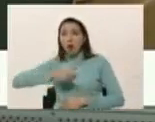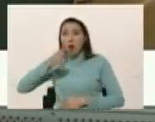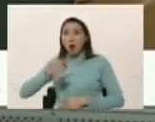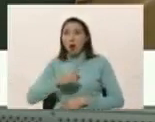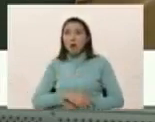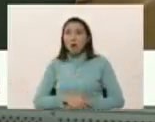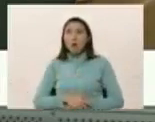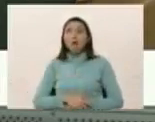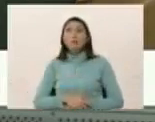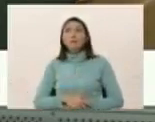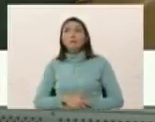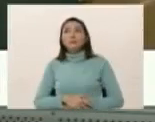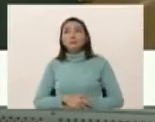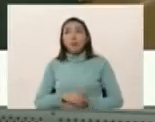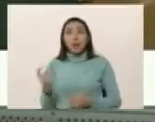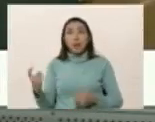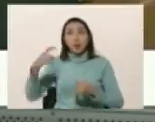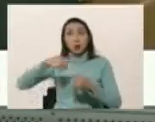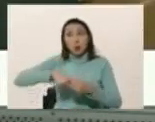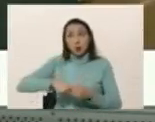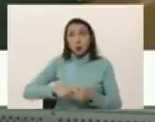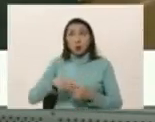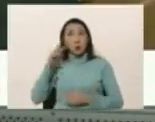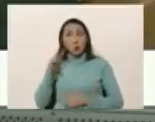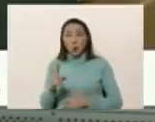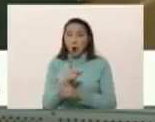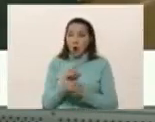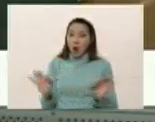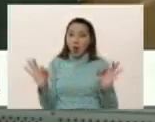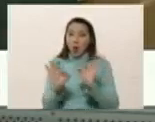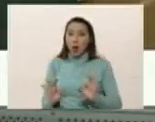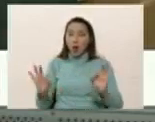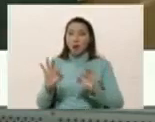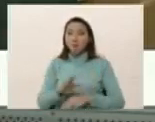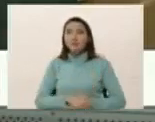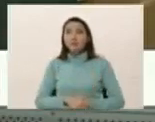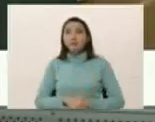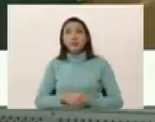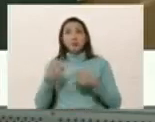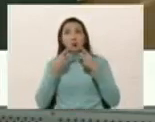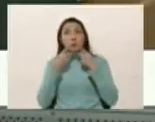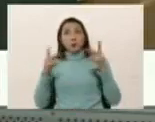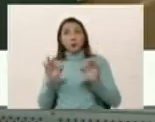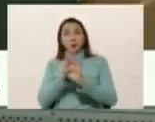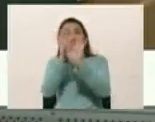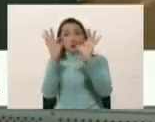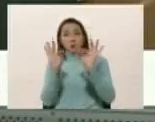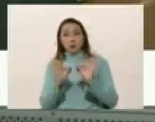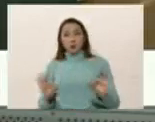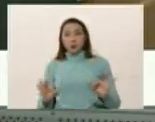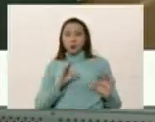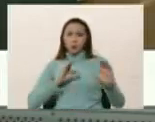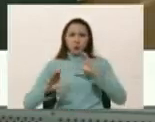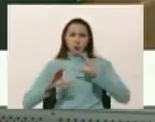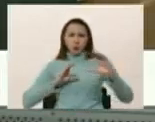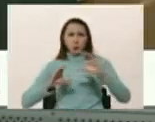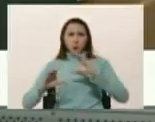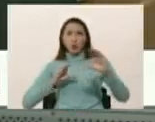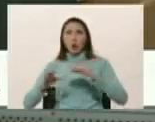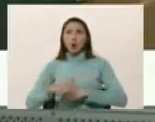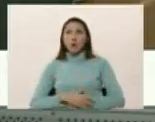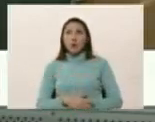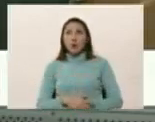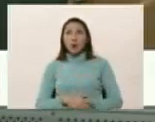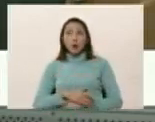inclusivo y no sexista a tales efectos publicarán un manual para la comunicación de carácter orientador